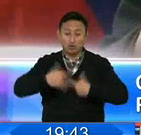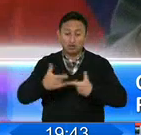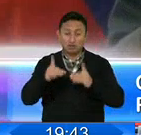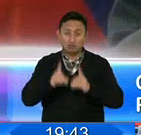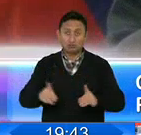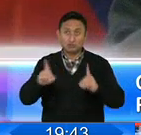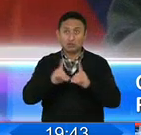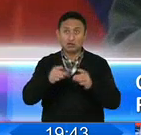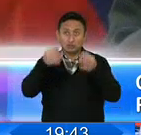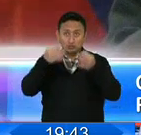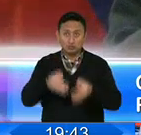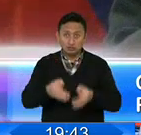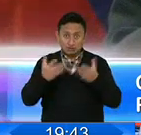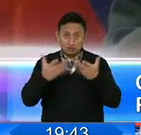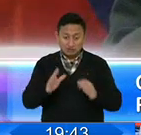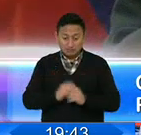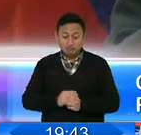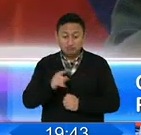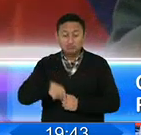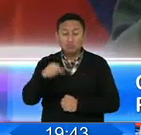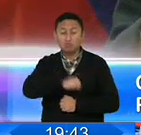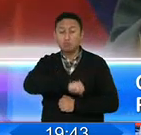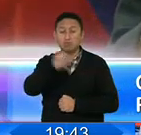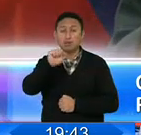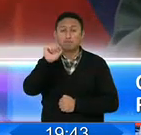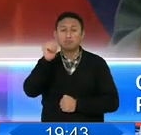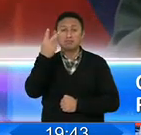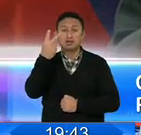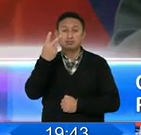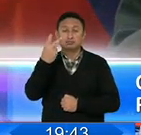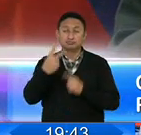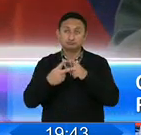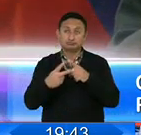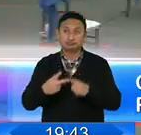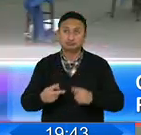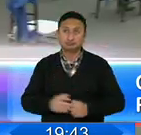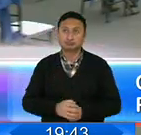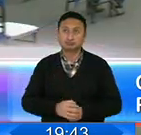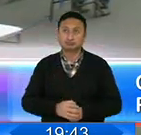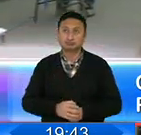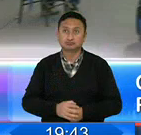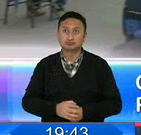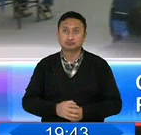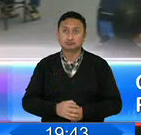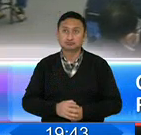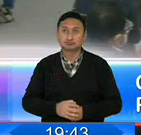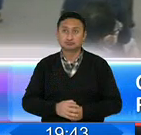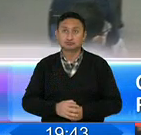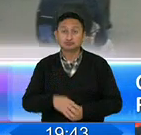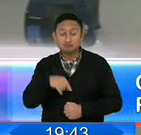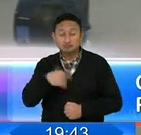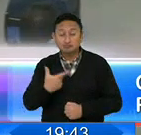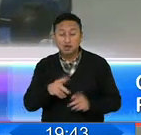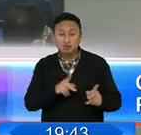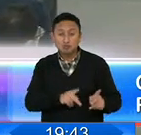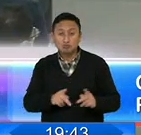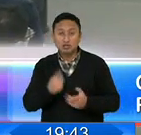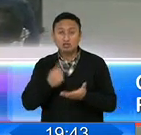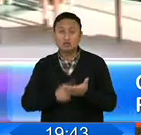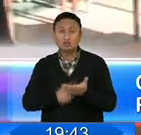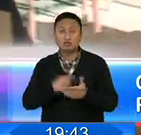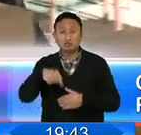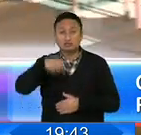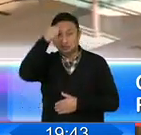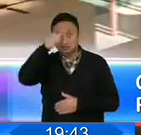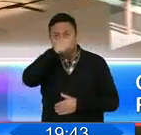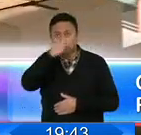resultados definitivos de los vencedores en primera vuelta en las próximas horas. Mientras tanto, se afinan los detalles para el debate del domingo,